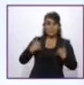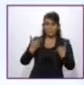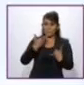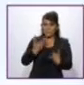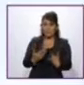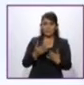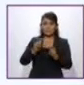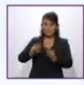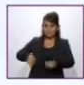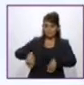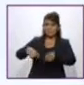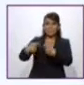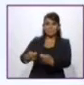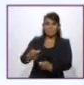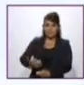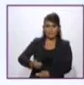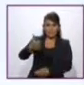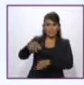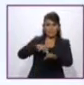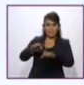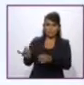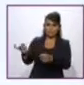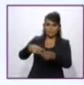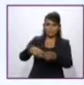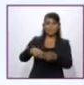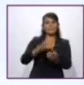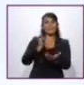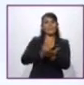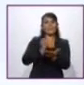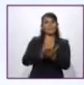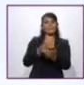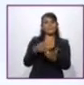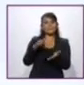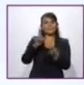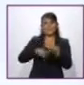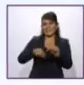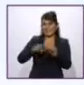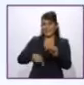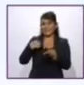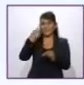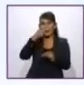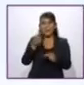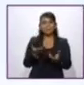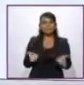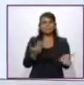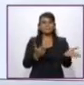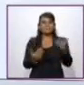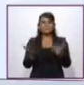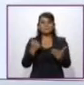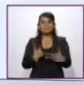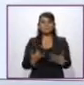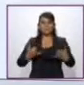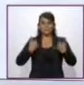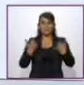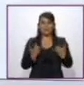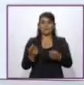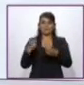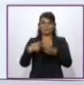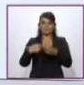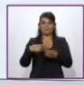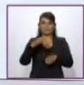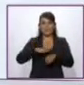primer empleo, exentaremos de algunos impuestos para que él siga generando más empleos para los jóvenes. Gracias,